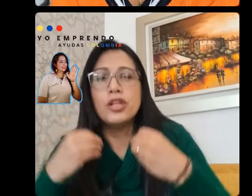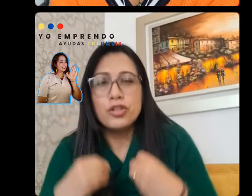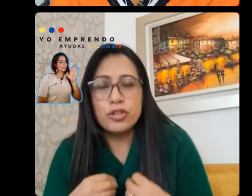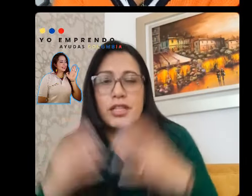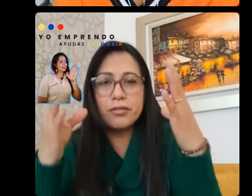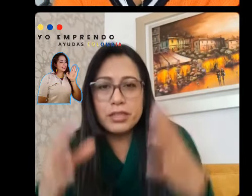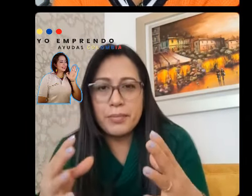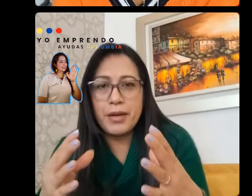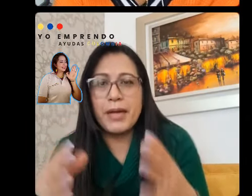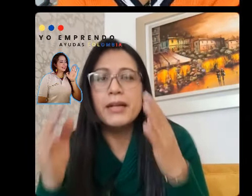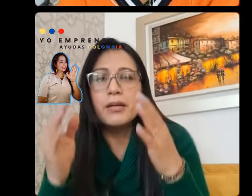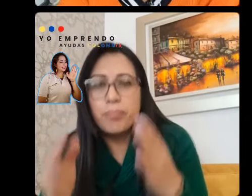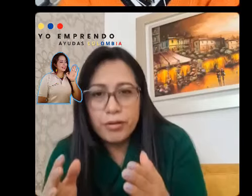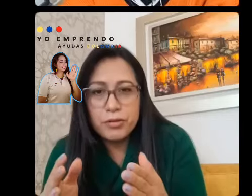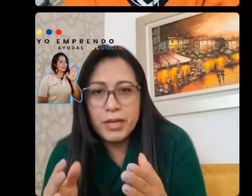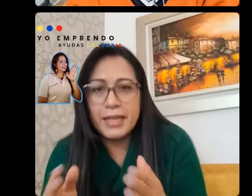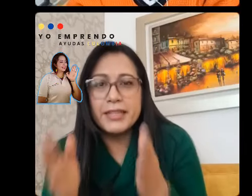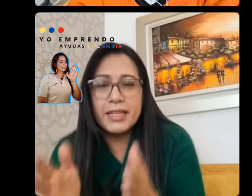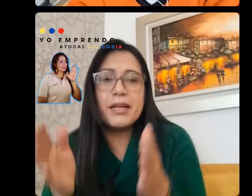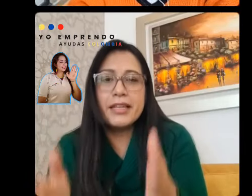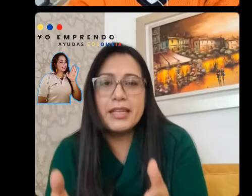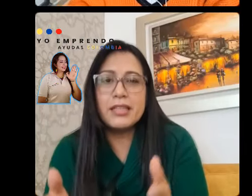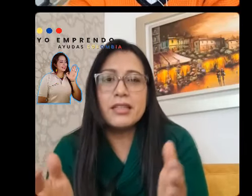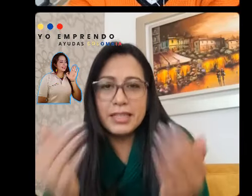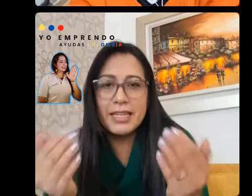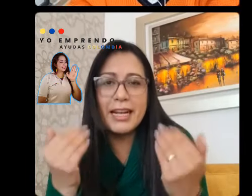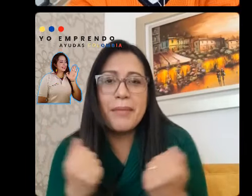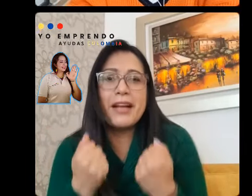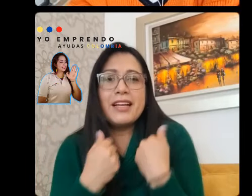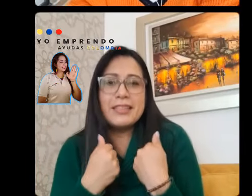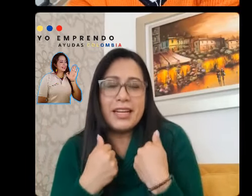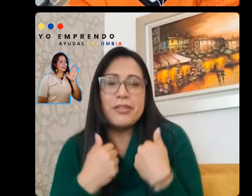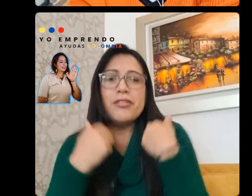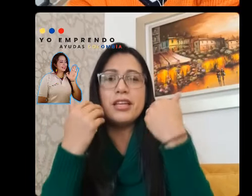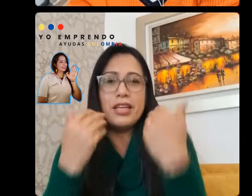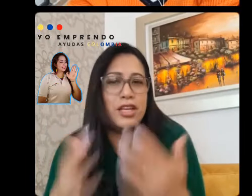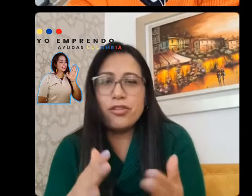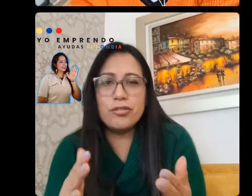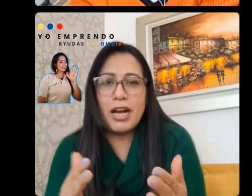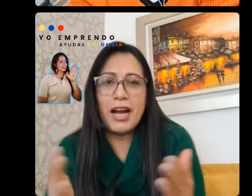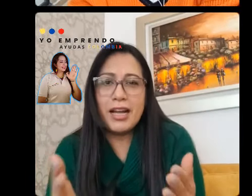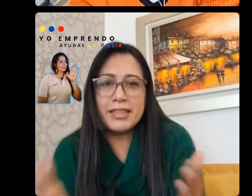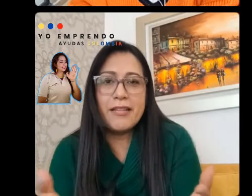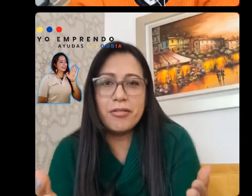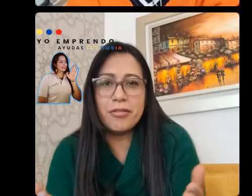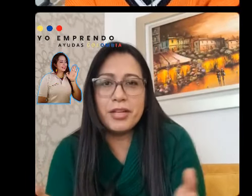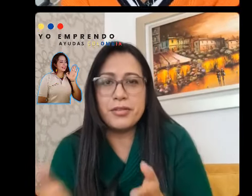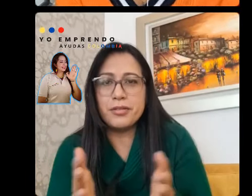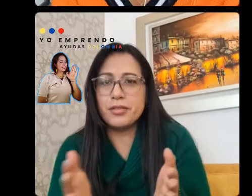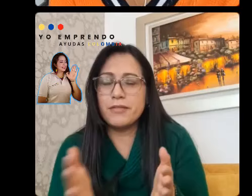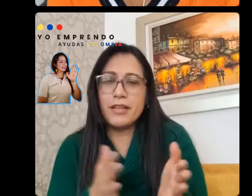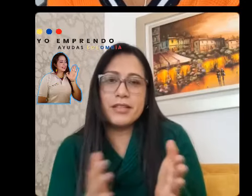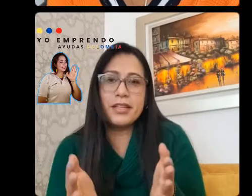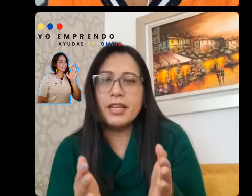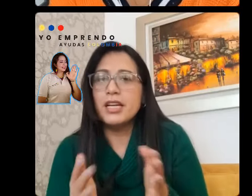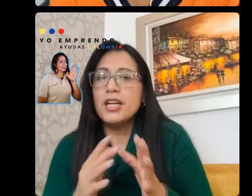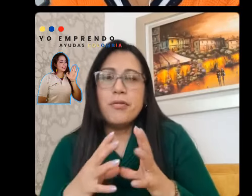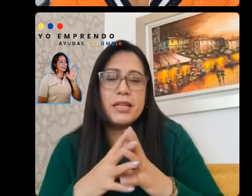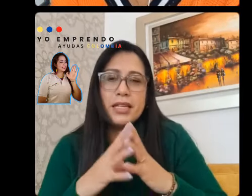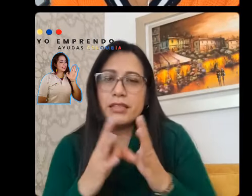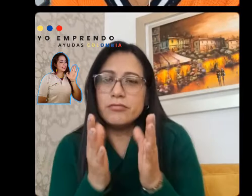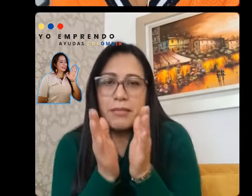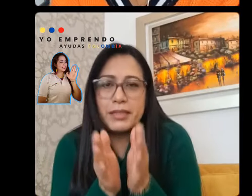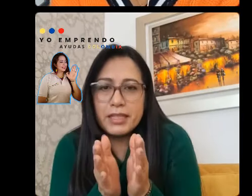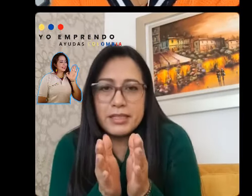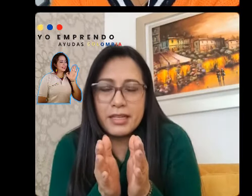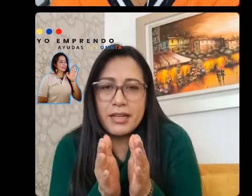diciendo Yo tengo este programa puedo ayudar díganme A quién dígame a quién atiendo y y yo trabajo con ellos Entonces fíjense que no